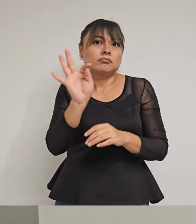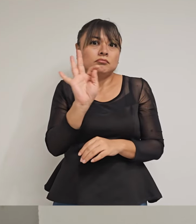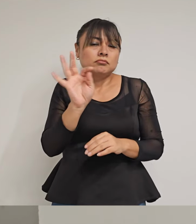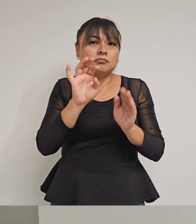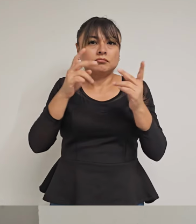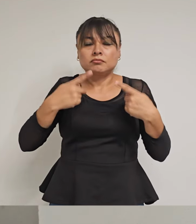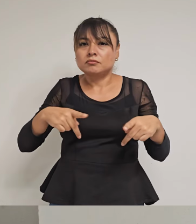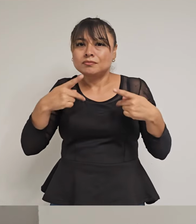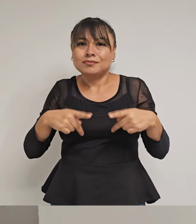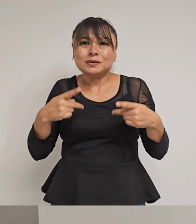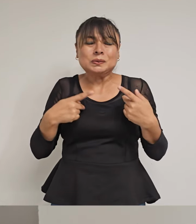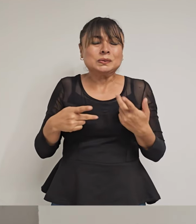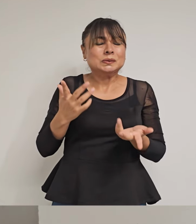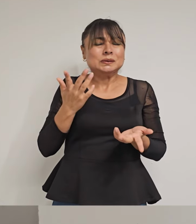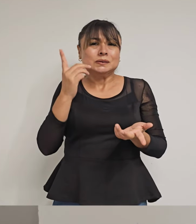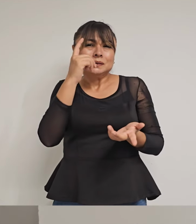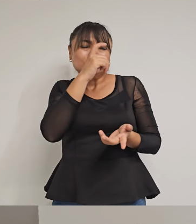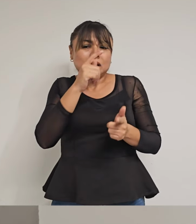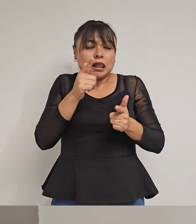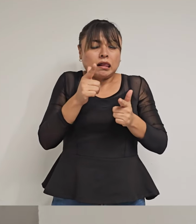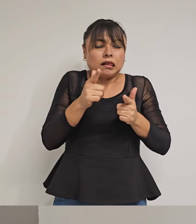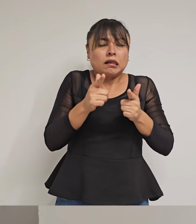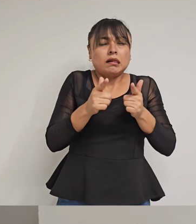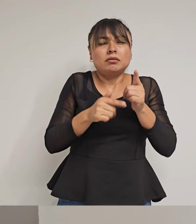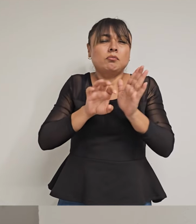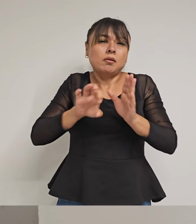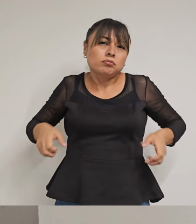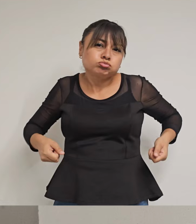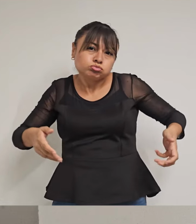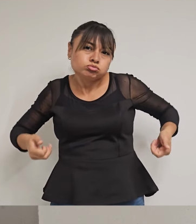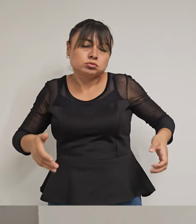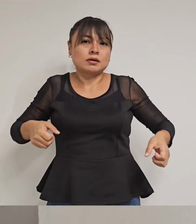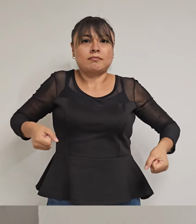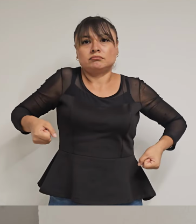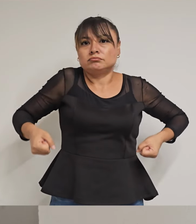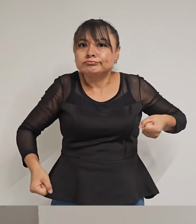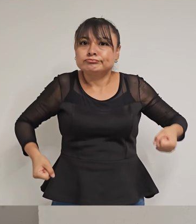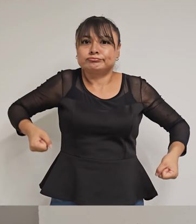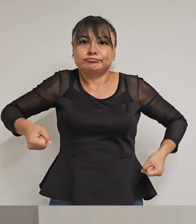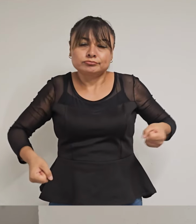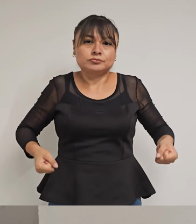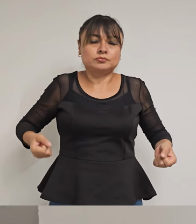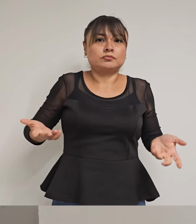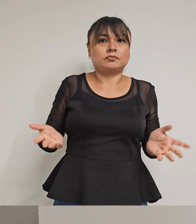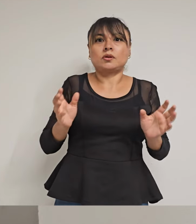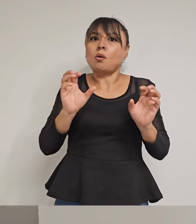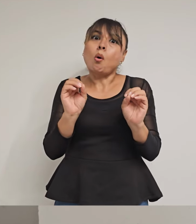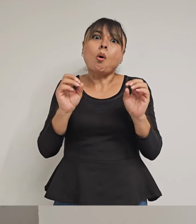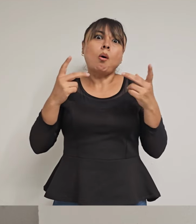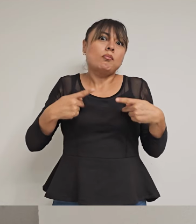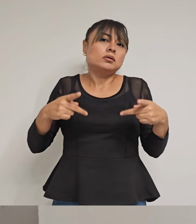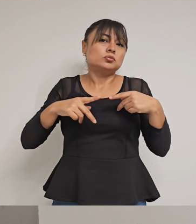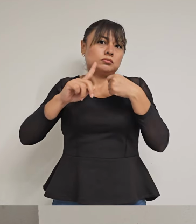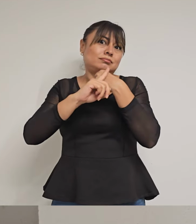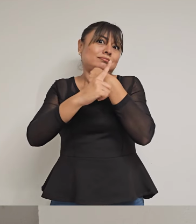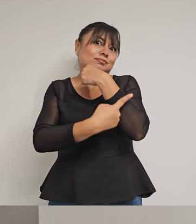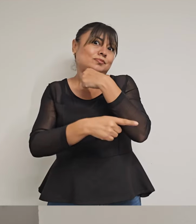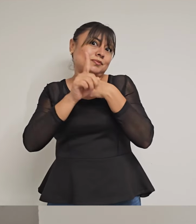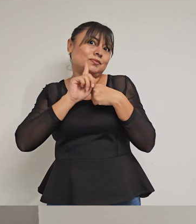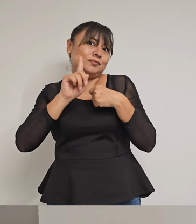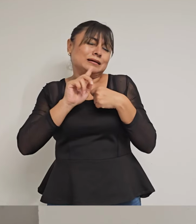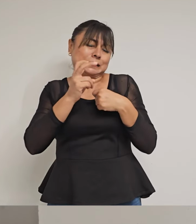tiene movilidad reducida, ya sea que ande en silla de ruedas o que requiera el uso de muletas o de bastón para desplazarse, o por ejemplo una persona embarazada también puede